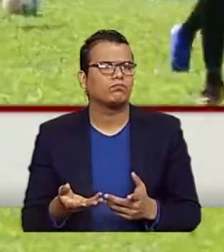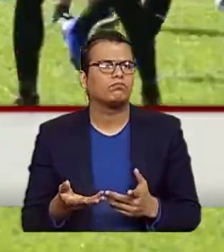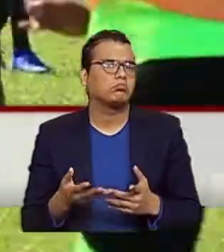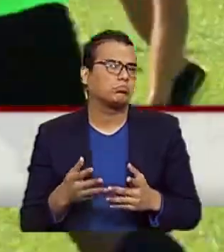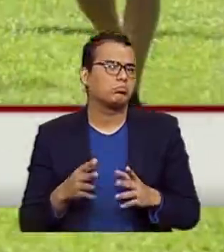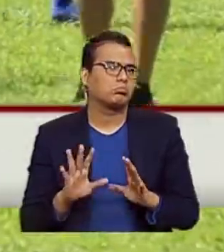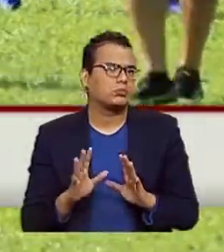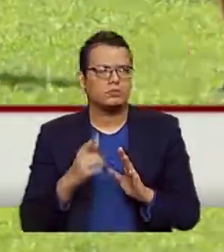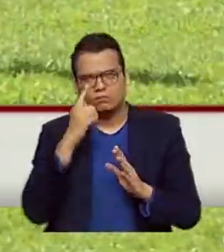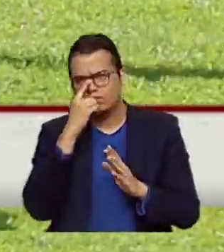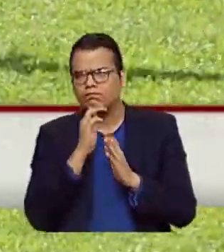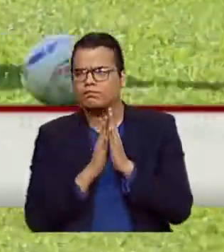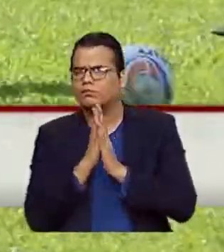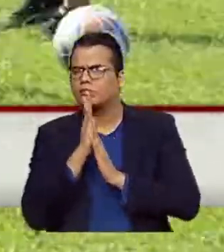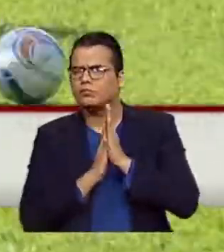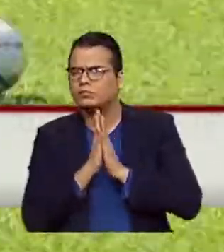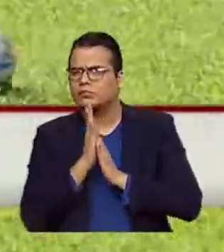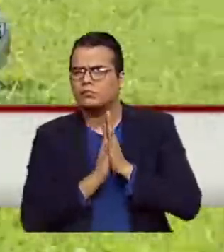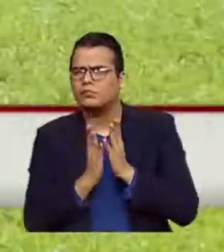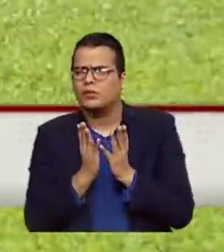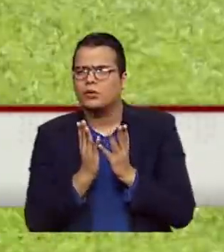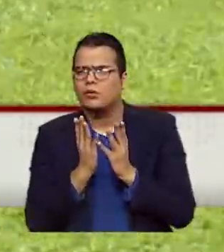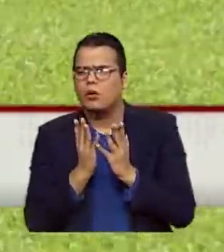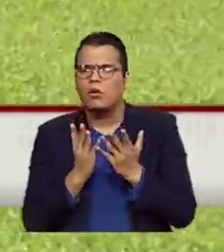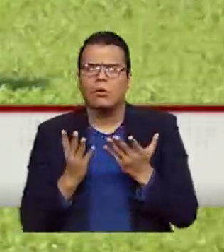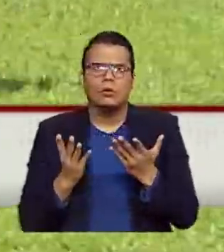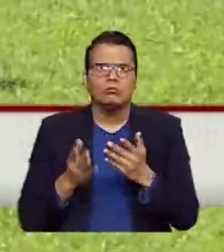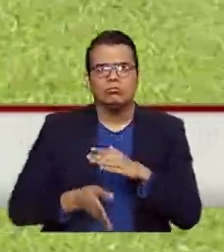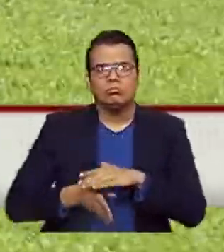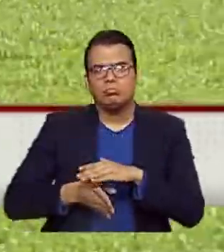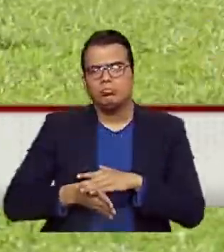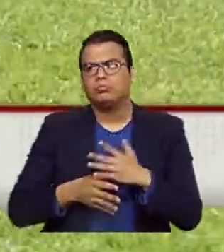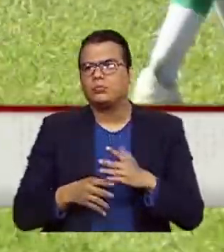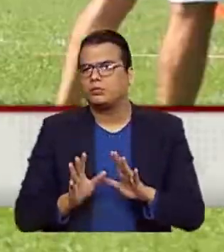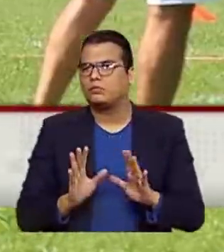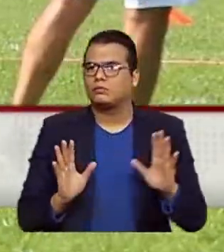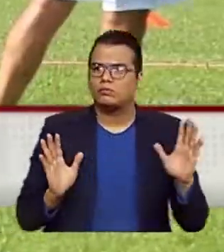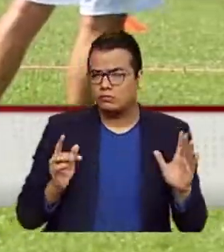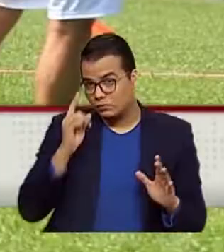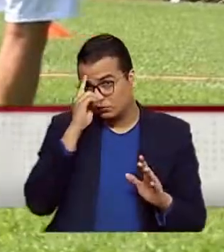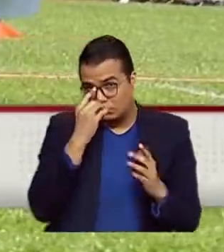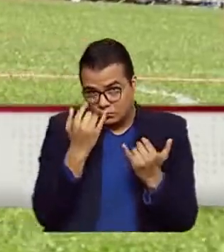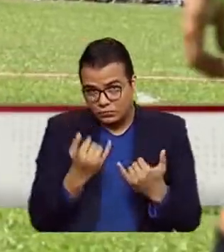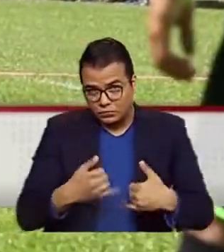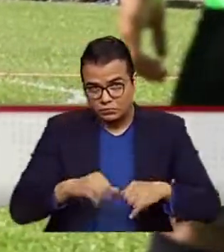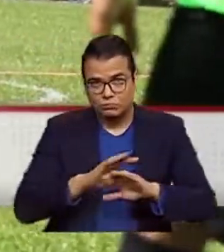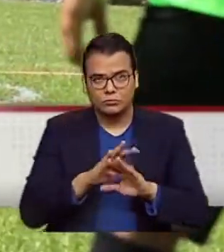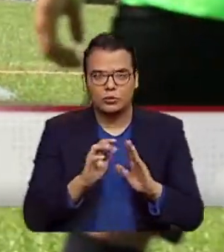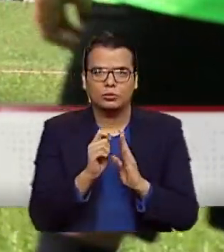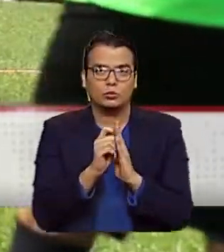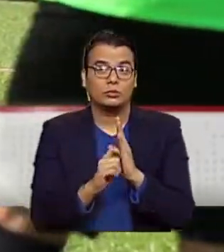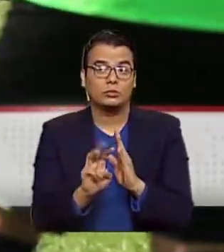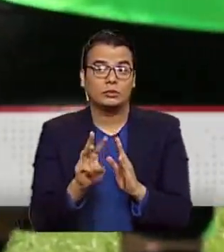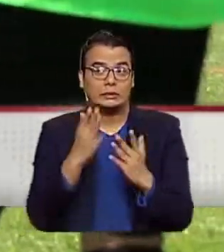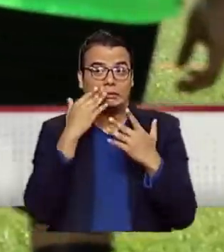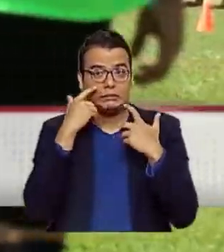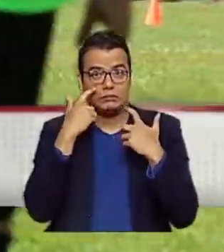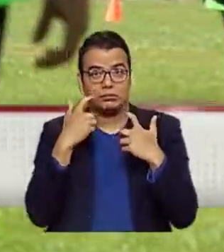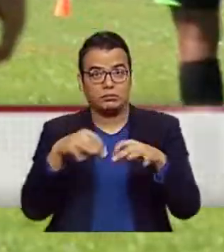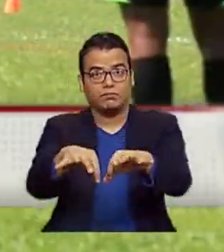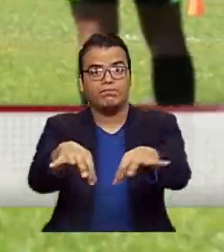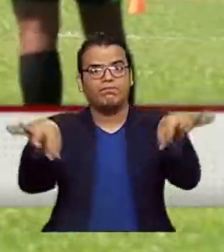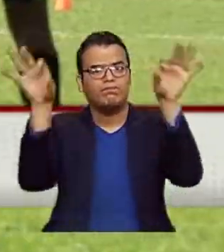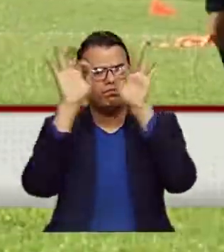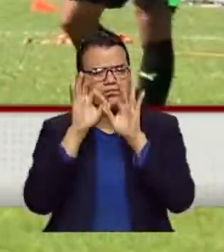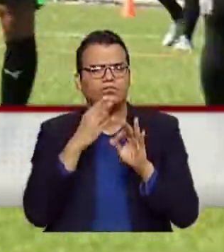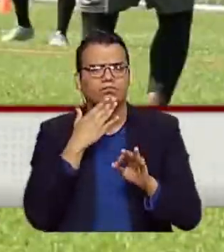de poder visualizar a ver cómo sigue el tema. Pero esto no está cerrado y son 3 puntos importantes los que tenemos, o